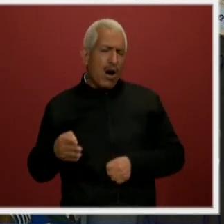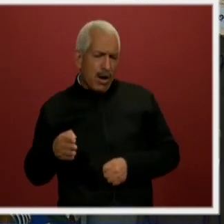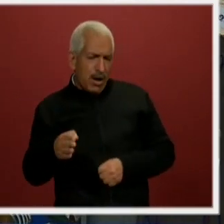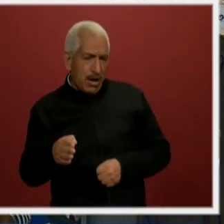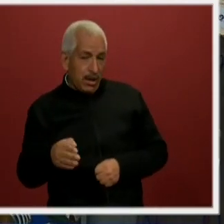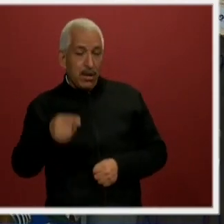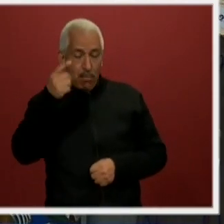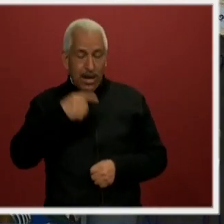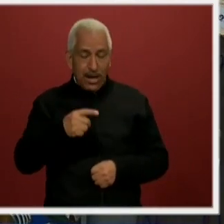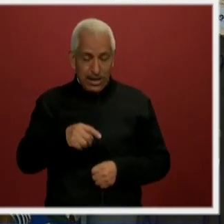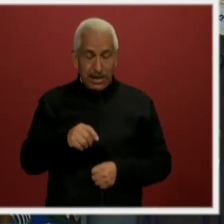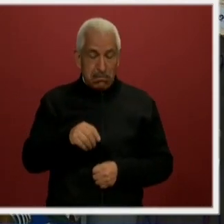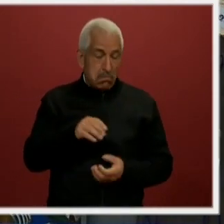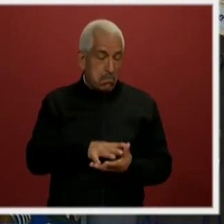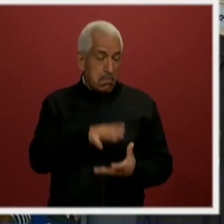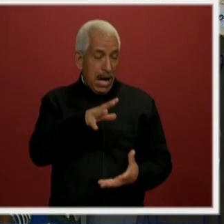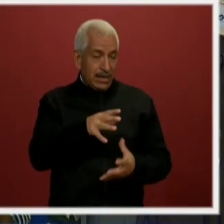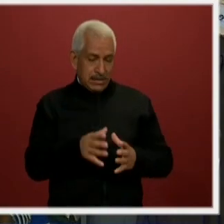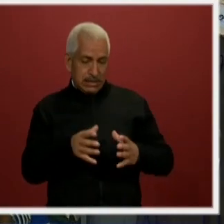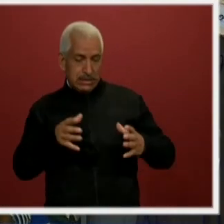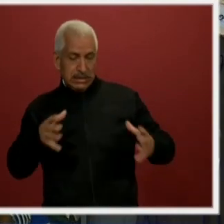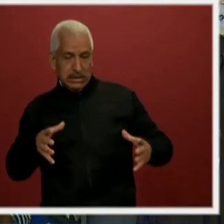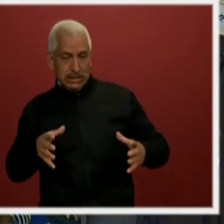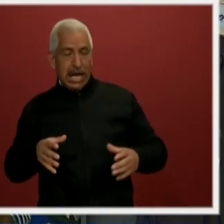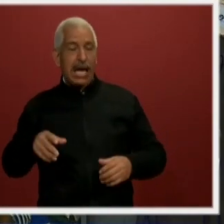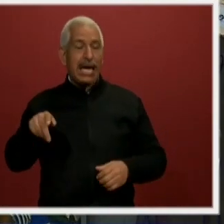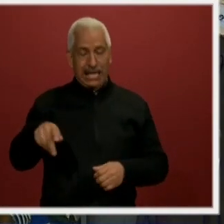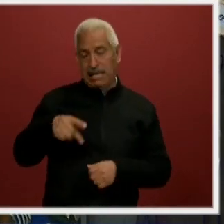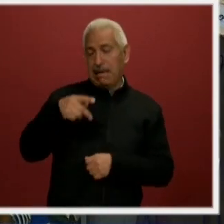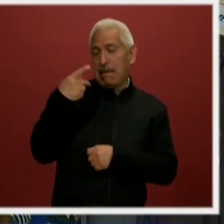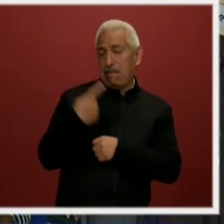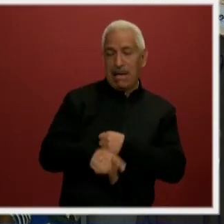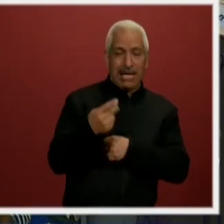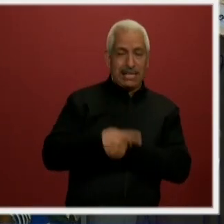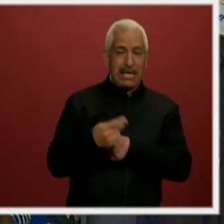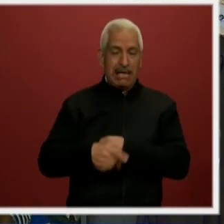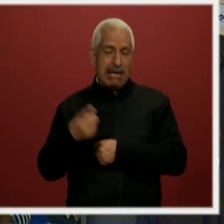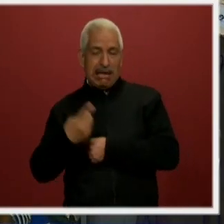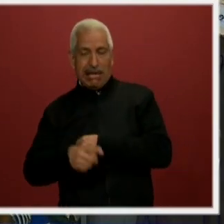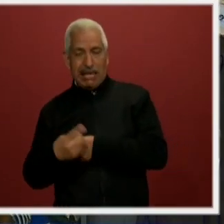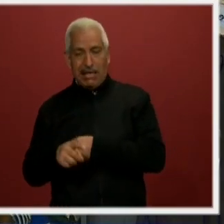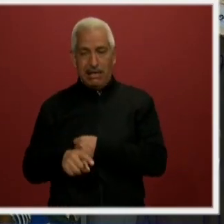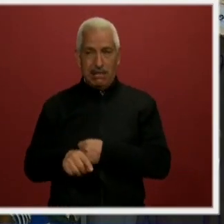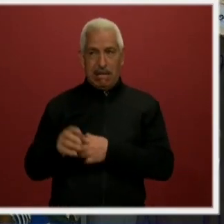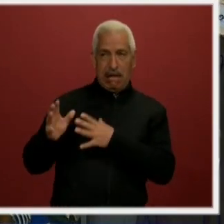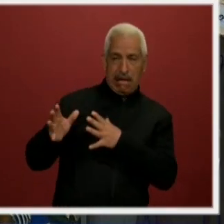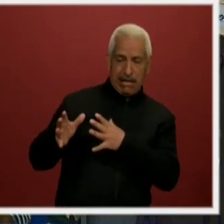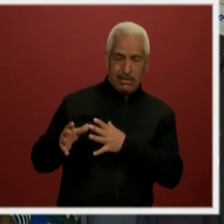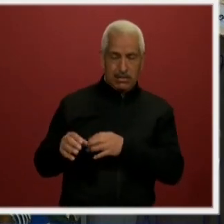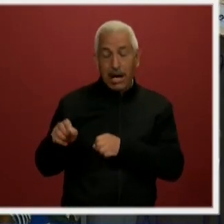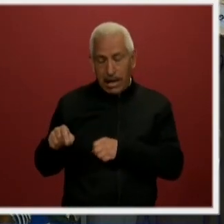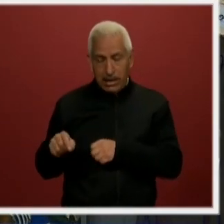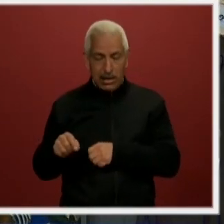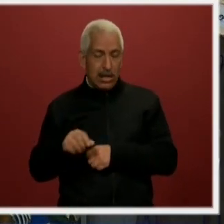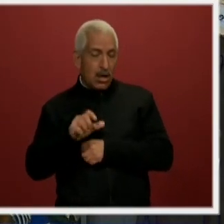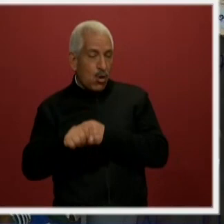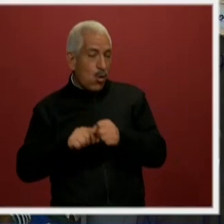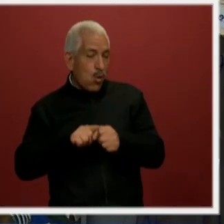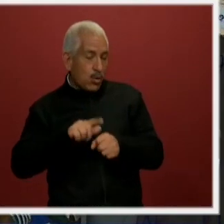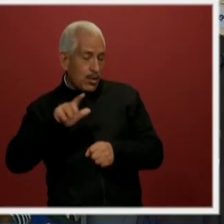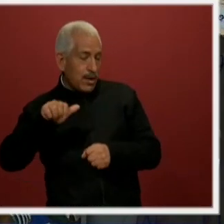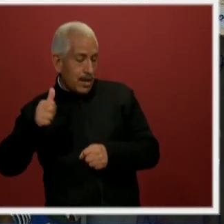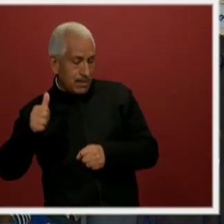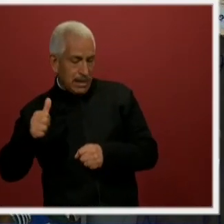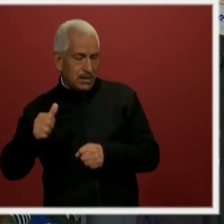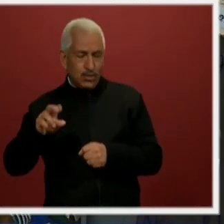grande y más peligroso así ya los animales no se lo comen pero qué crees el pez globo